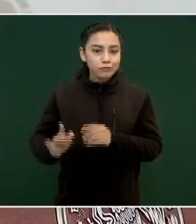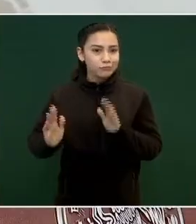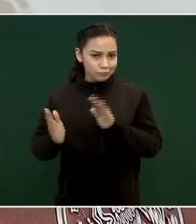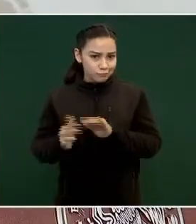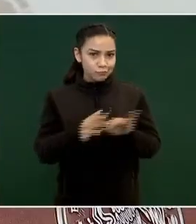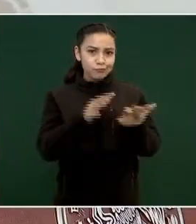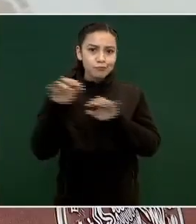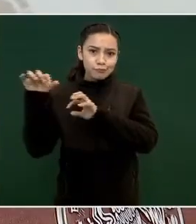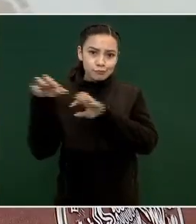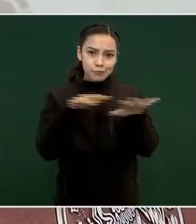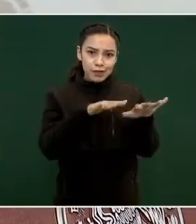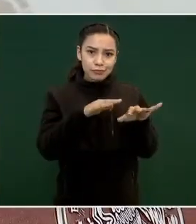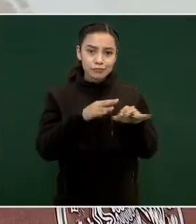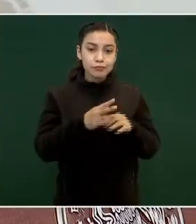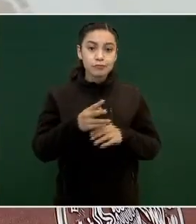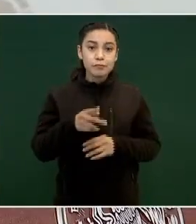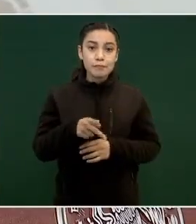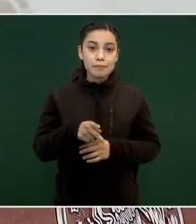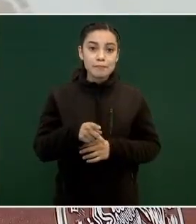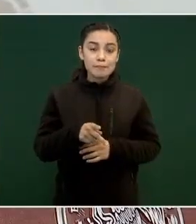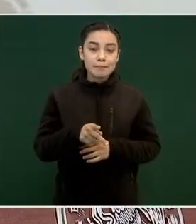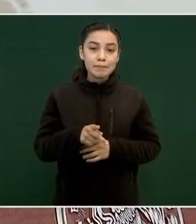y